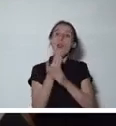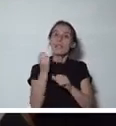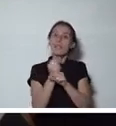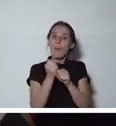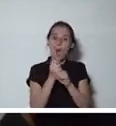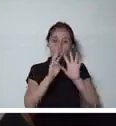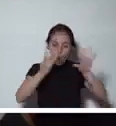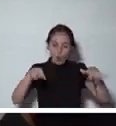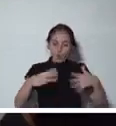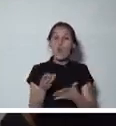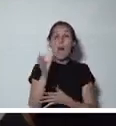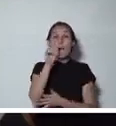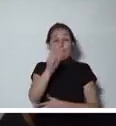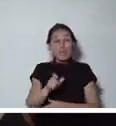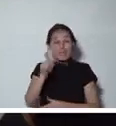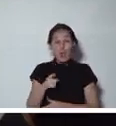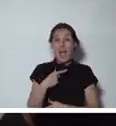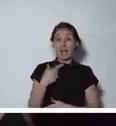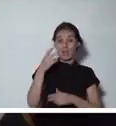imaginármelo